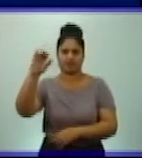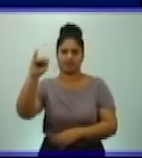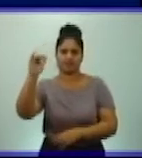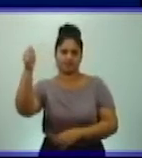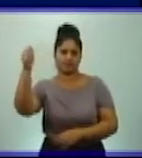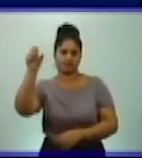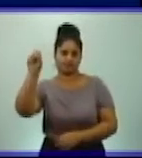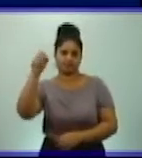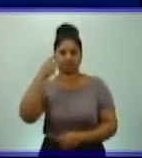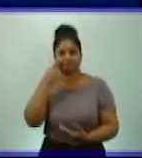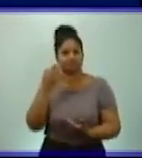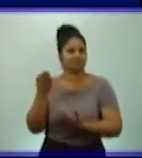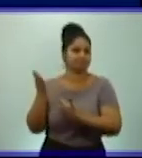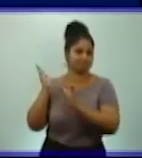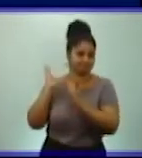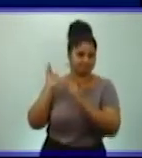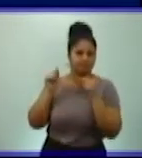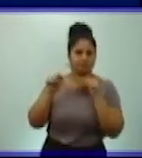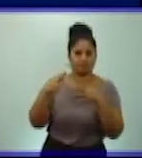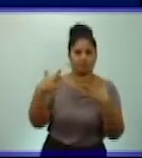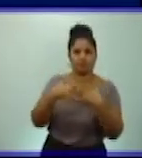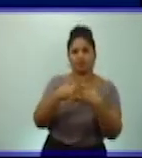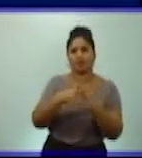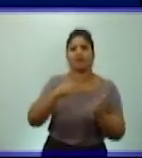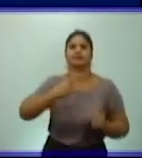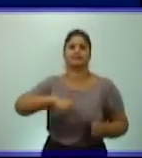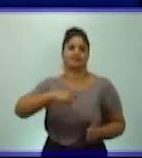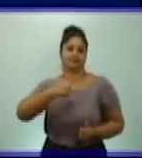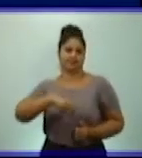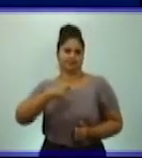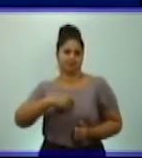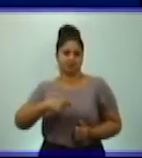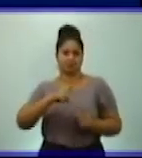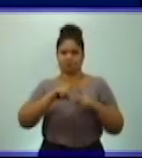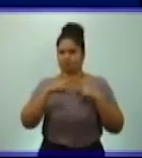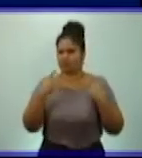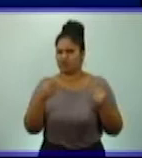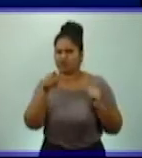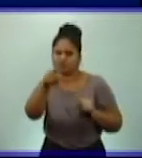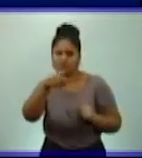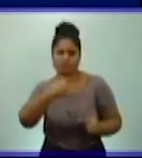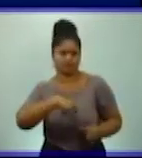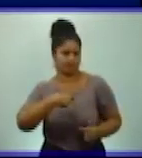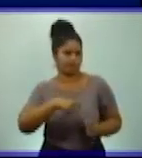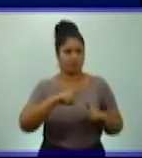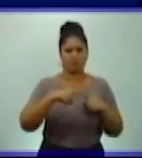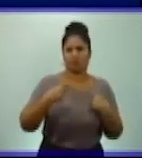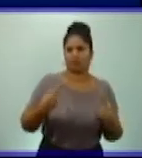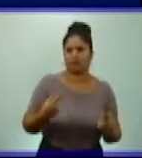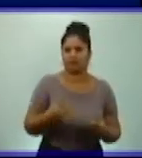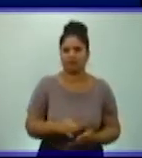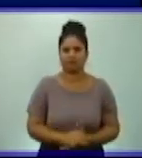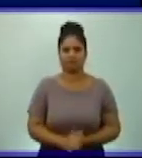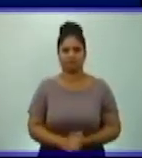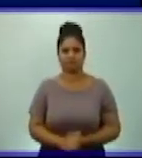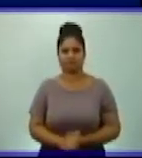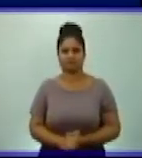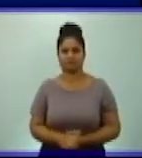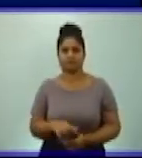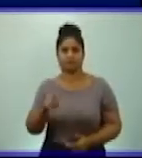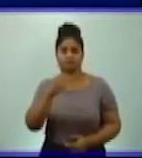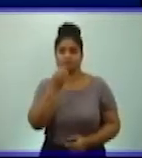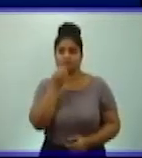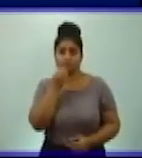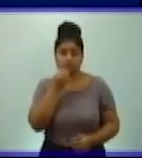viendo con estos celos. ¿Y por qué indicios vanos? Bueno, porque son superficiales, vacíos, ligeros, no tienen